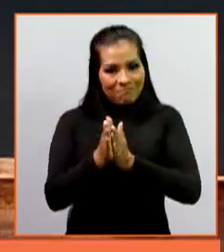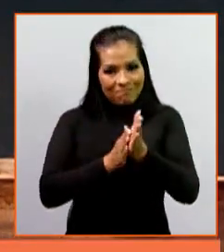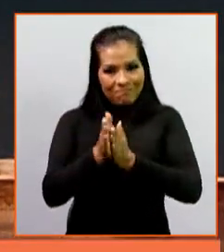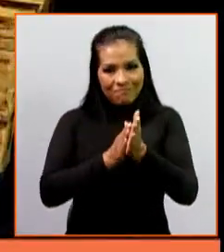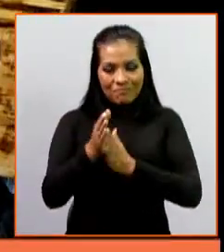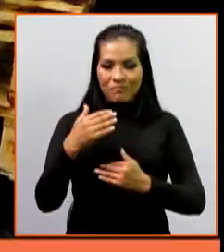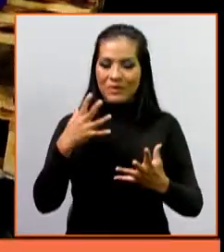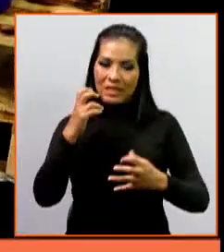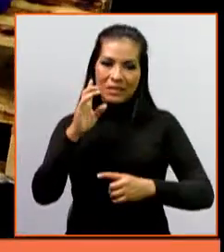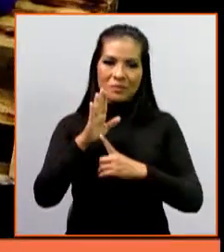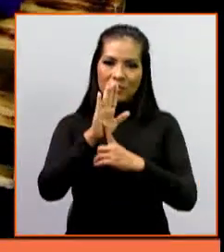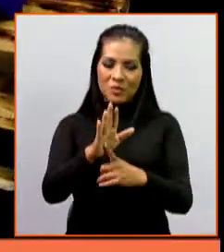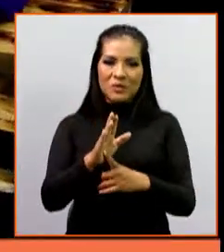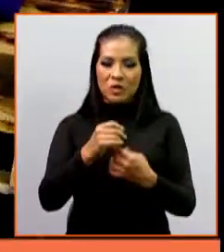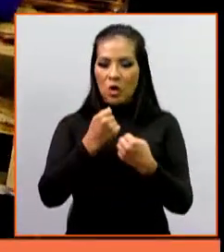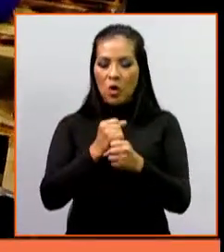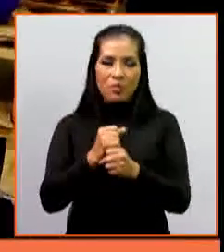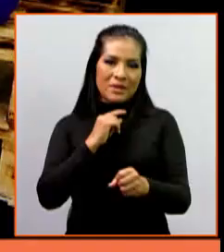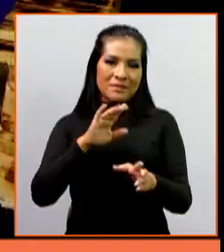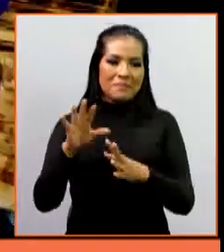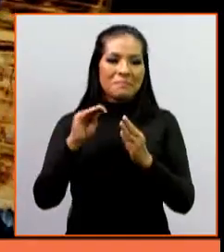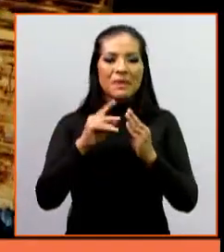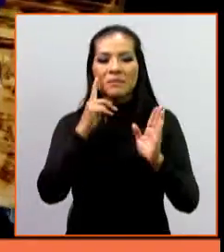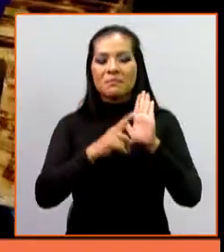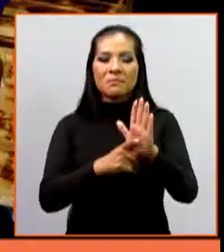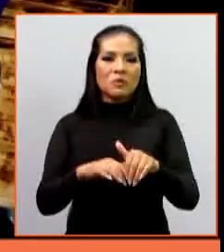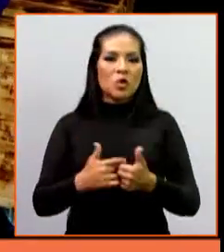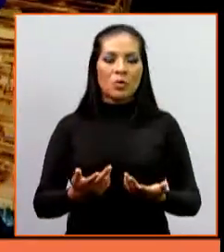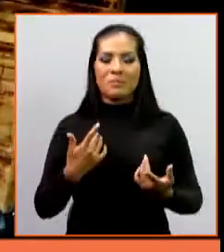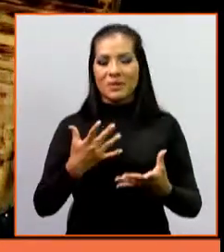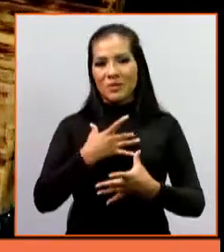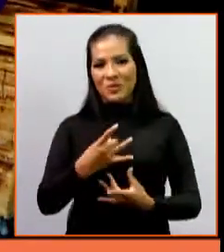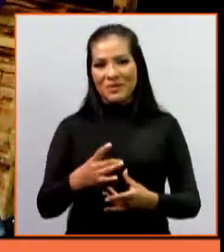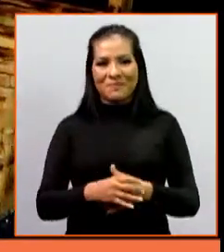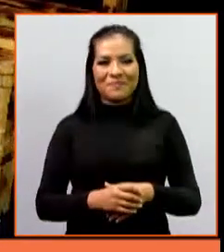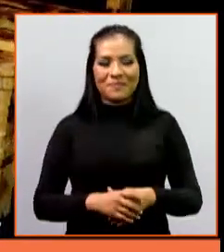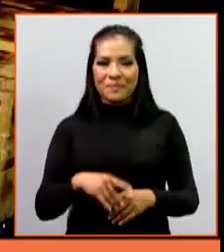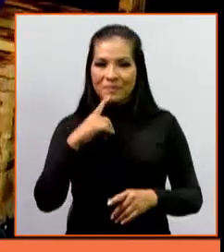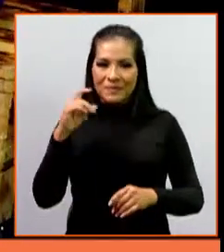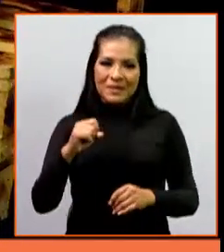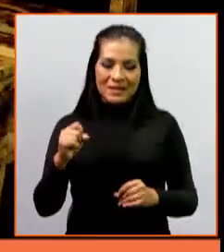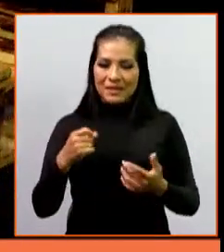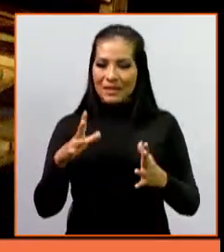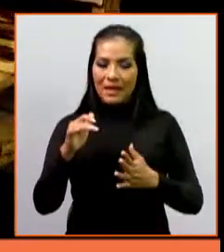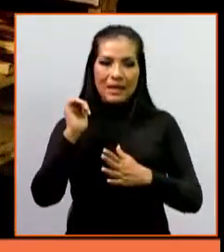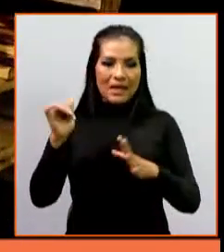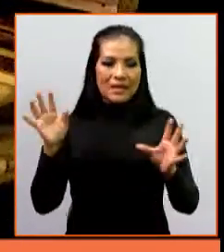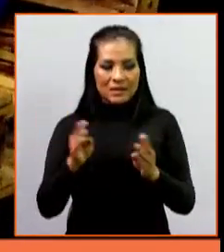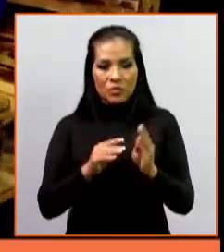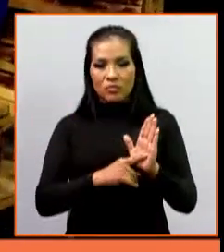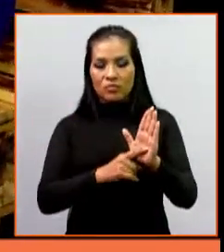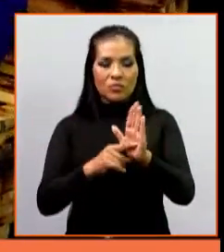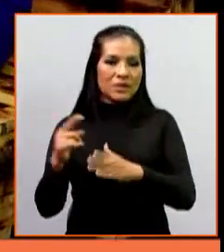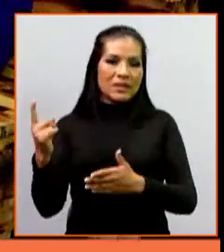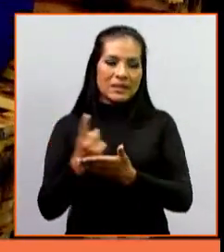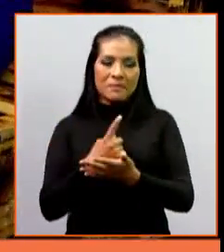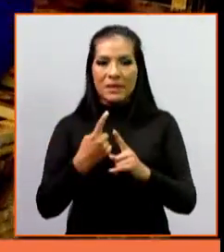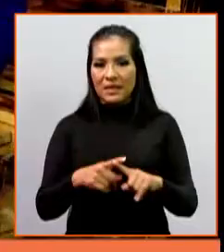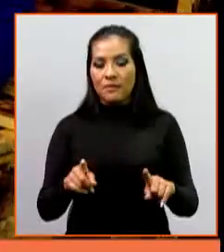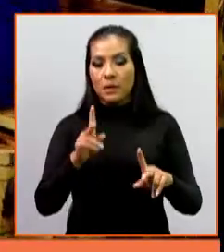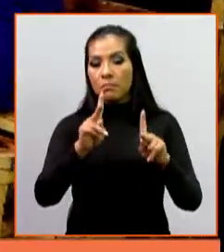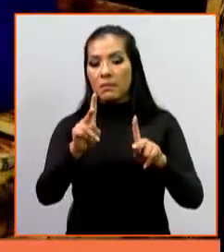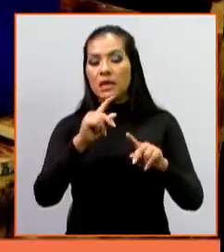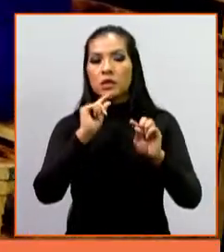desmontaje, casi que más que de la obra. Además que cada función siempre es diferente. Sí. Siempre, porque la energía del